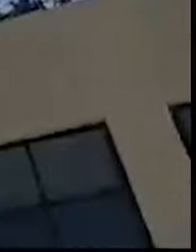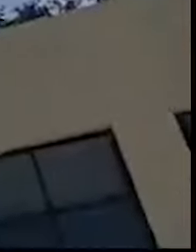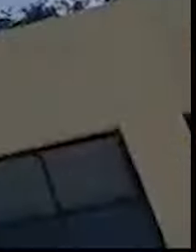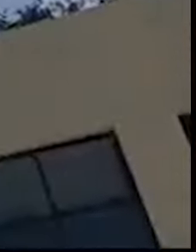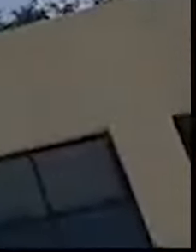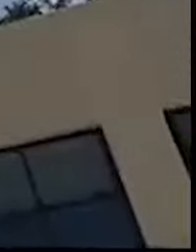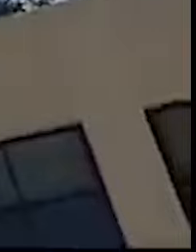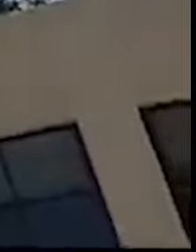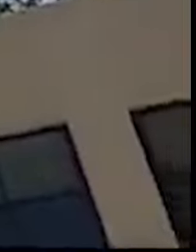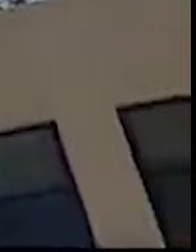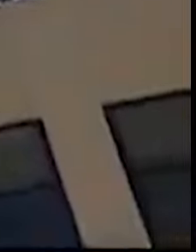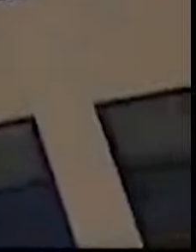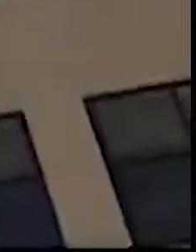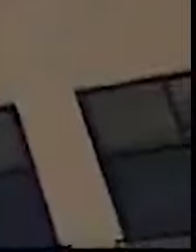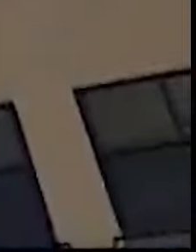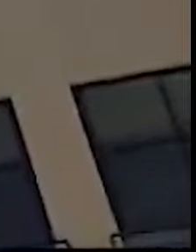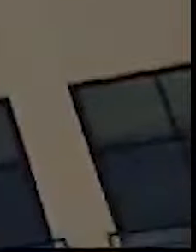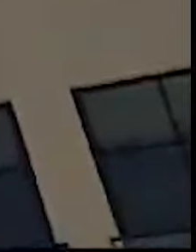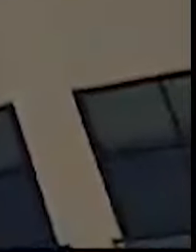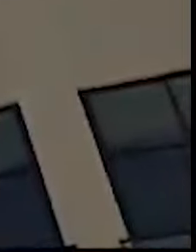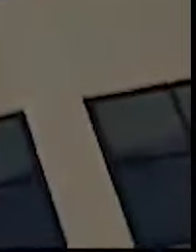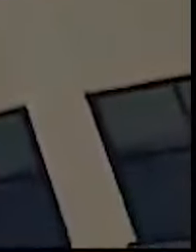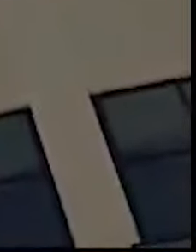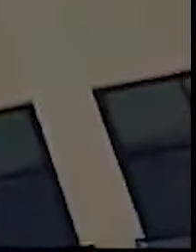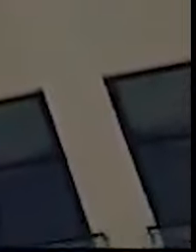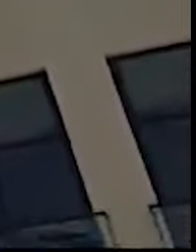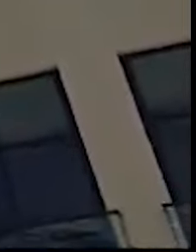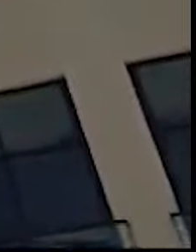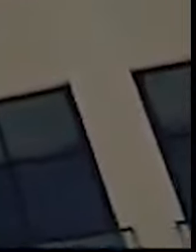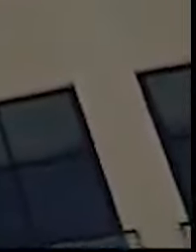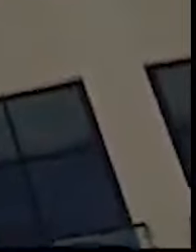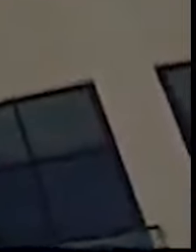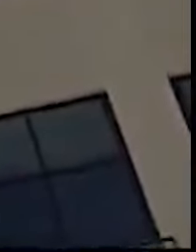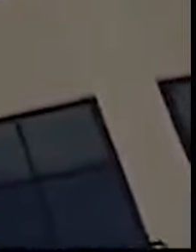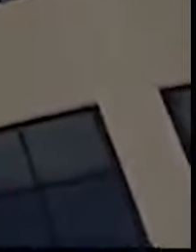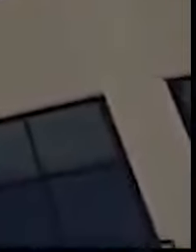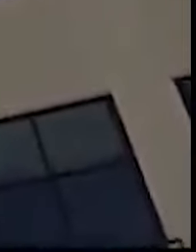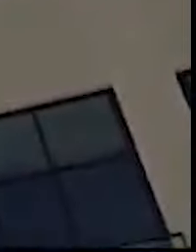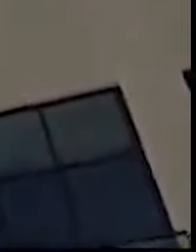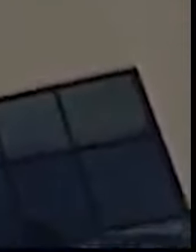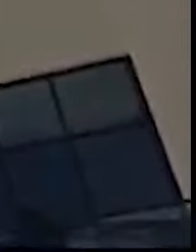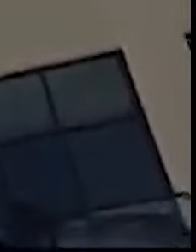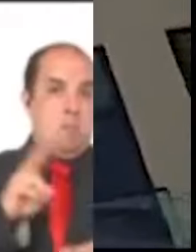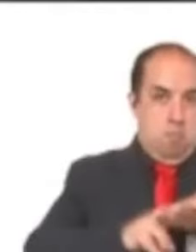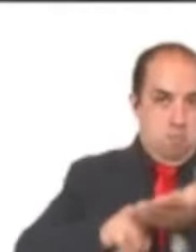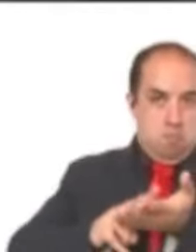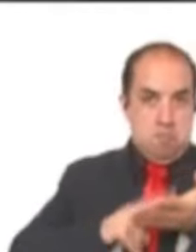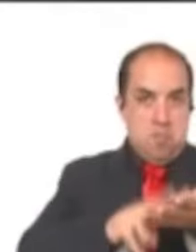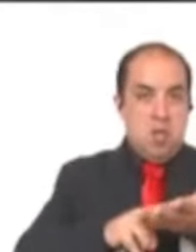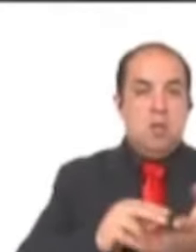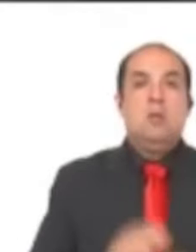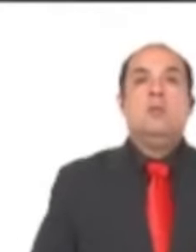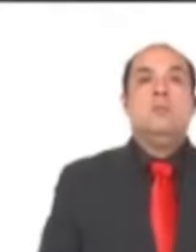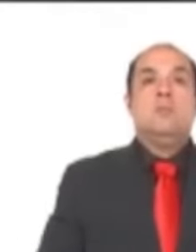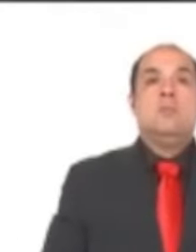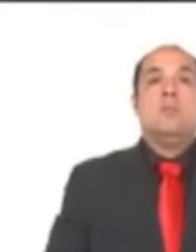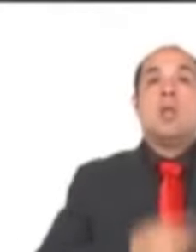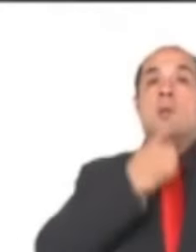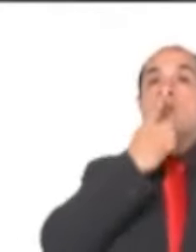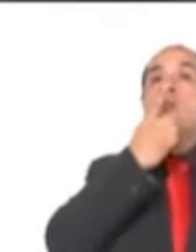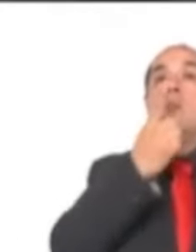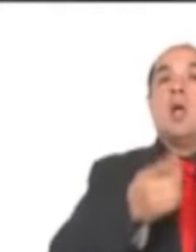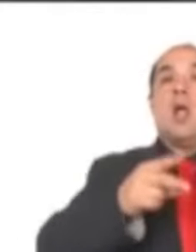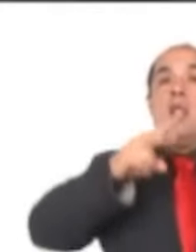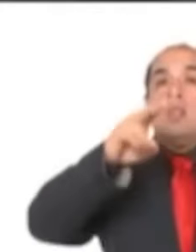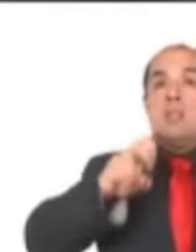el mandatario explicó a los medios y visitantes que la entrada del Parque Urbano Aztlán será de diferentes tarifas. Quiero señalar una